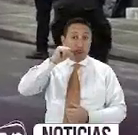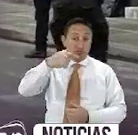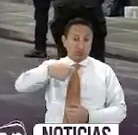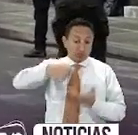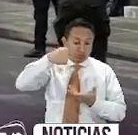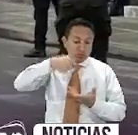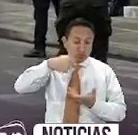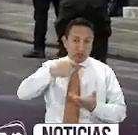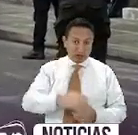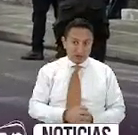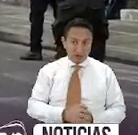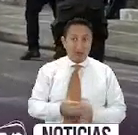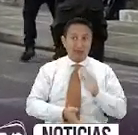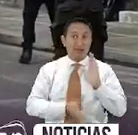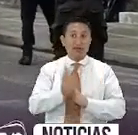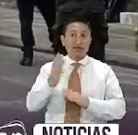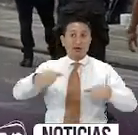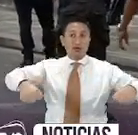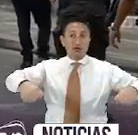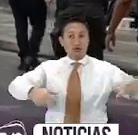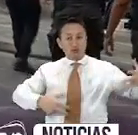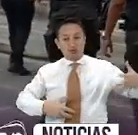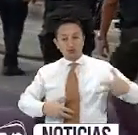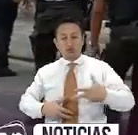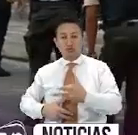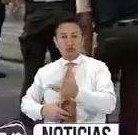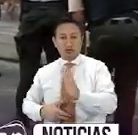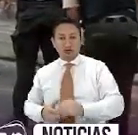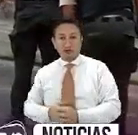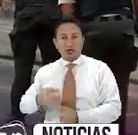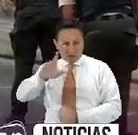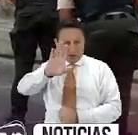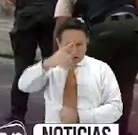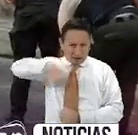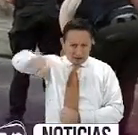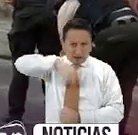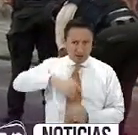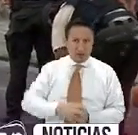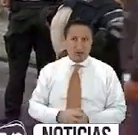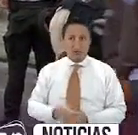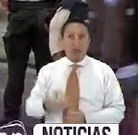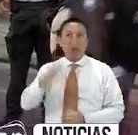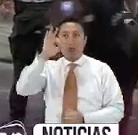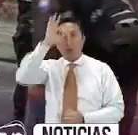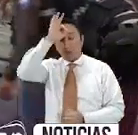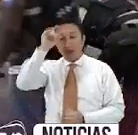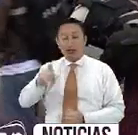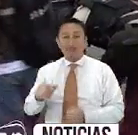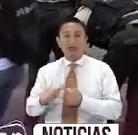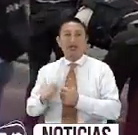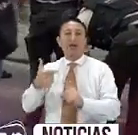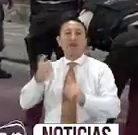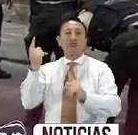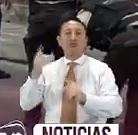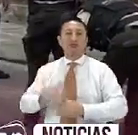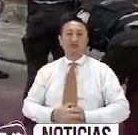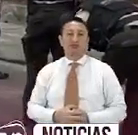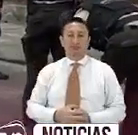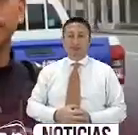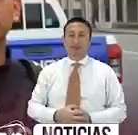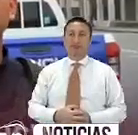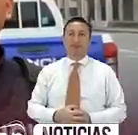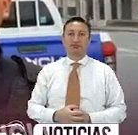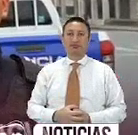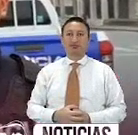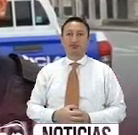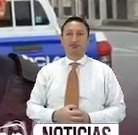ellas y cuando salió en su moto, dijo que iba a regresar sin sospechar que la muerte lo alcanzaría en la calle.